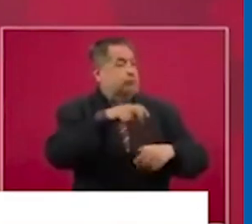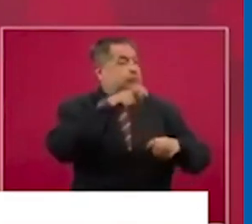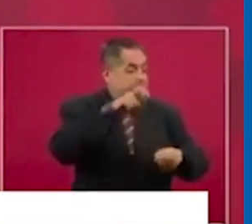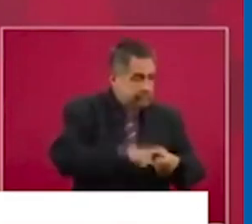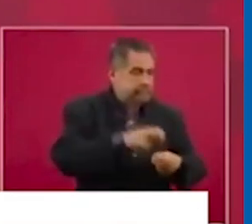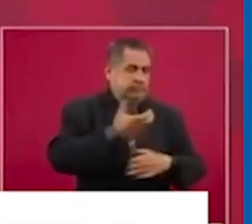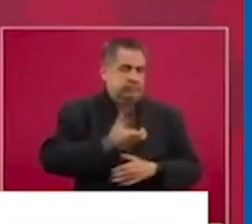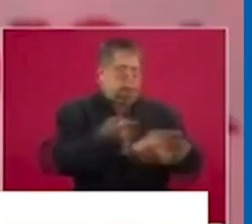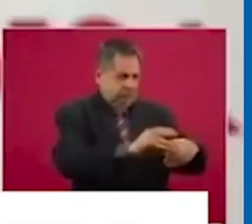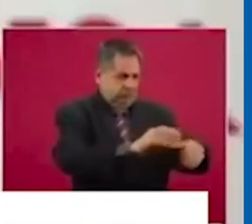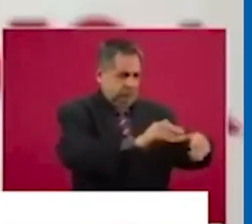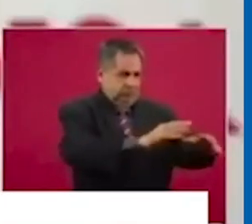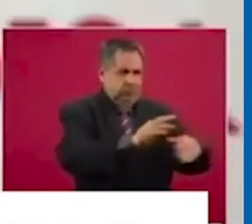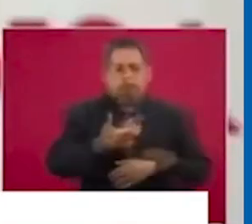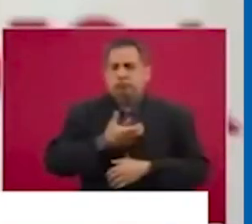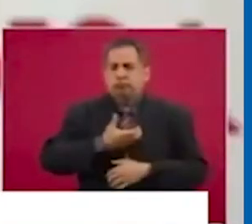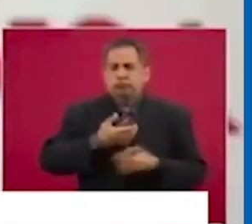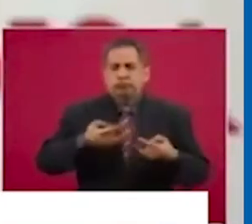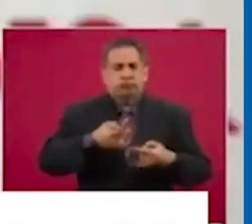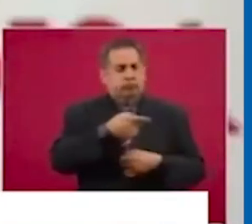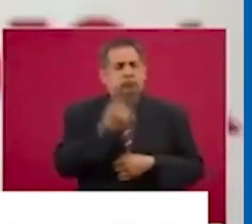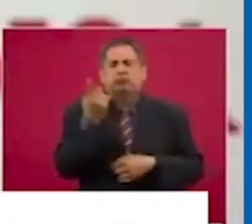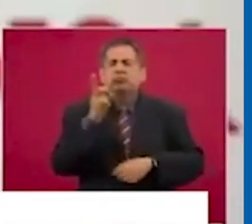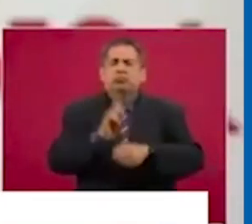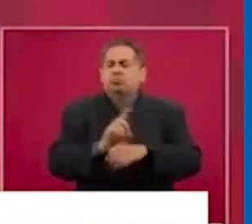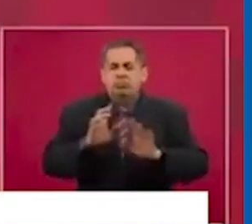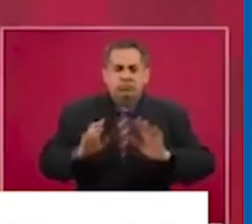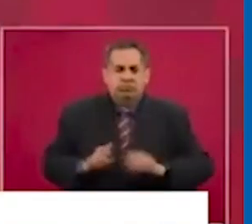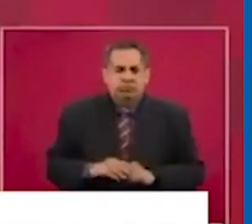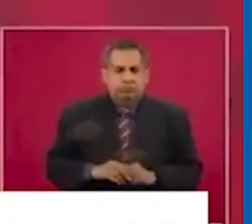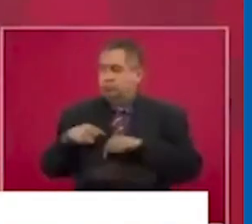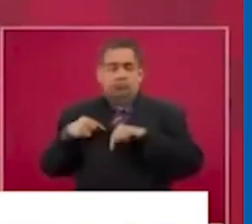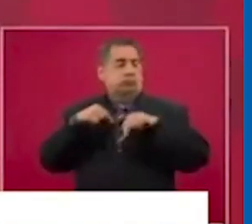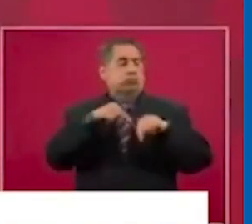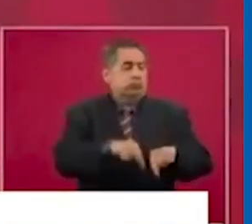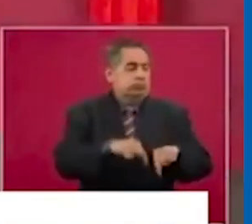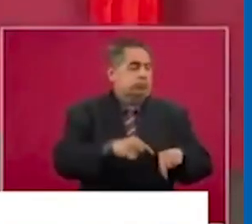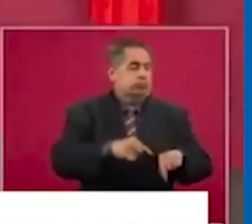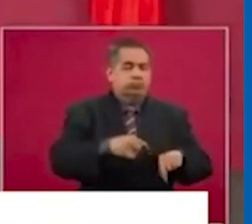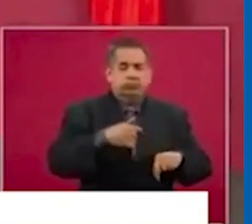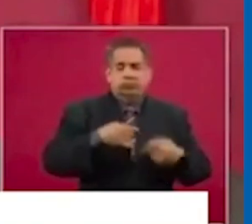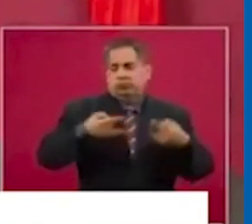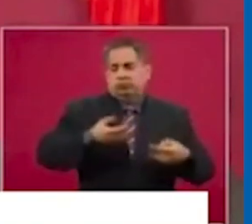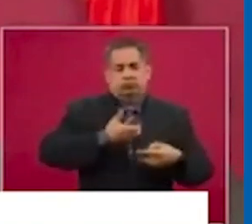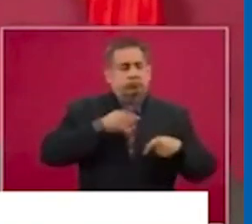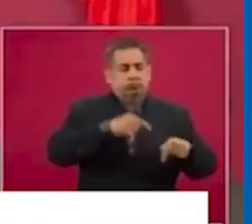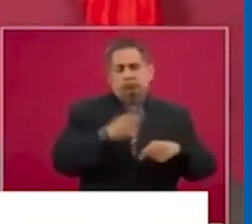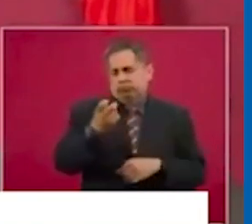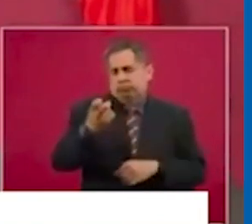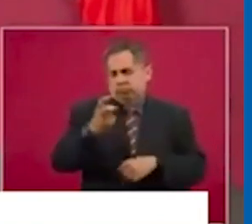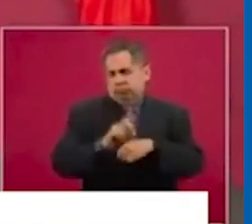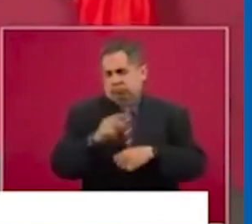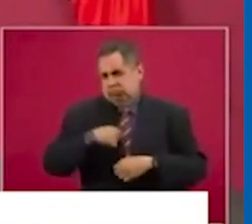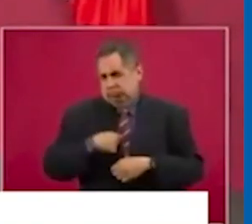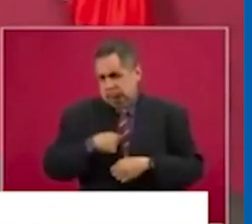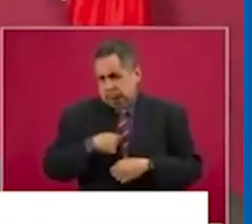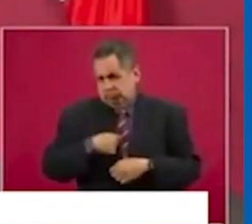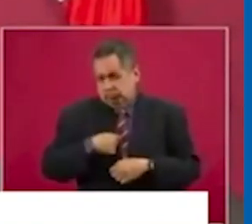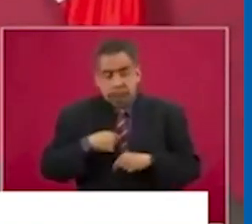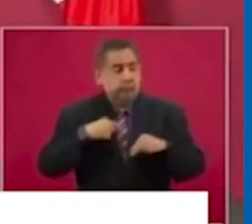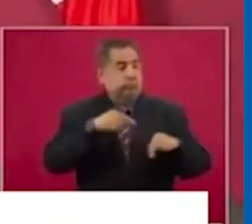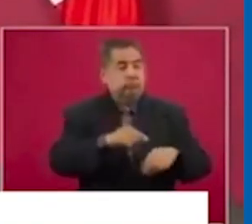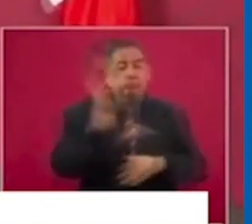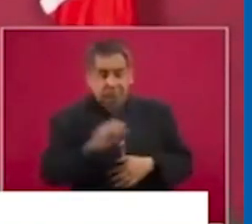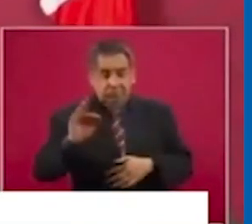nos permitan el Zócalo, un día al mes. Ese día, si están los